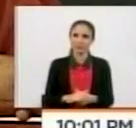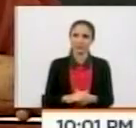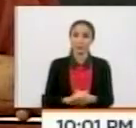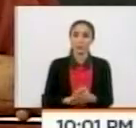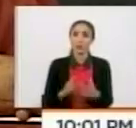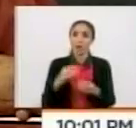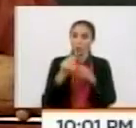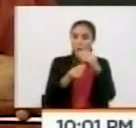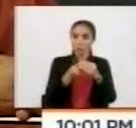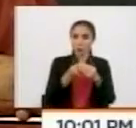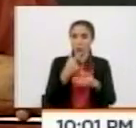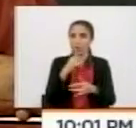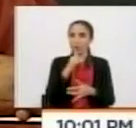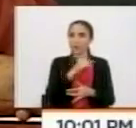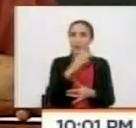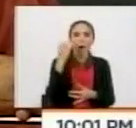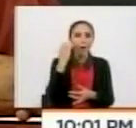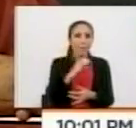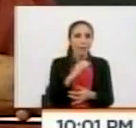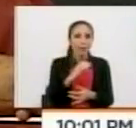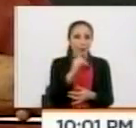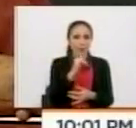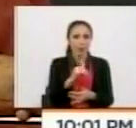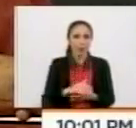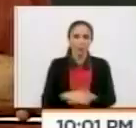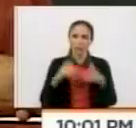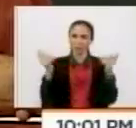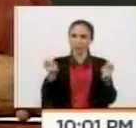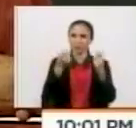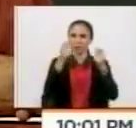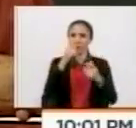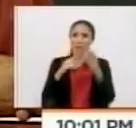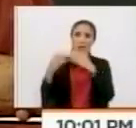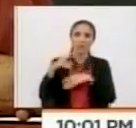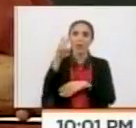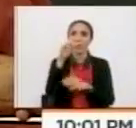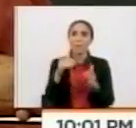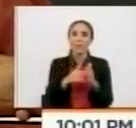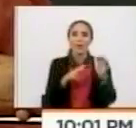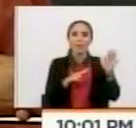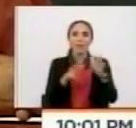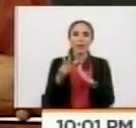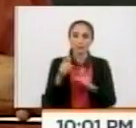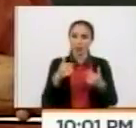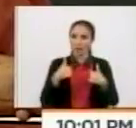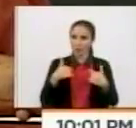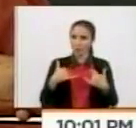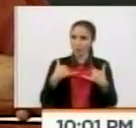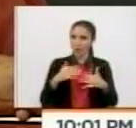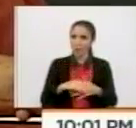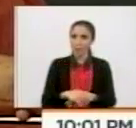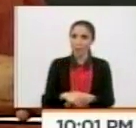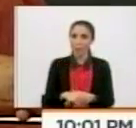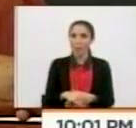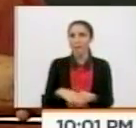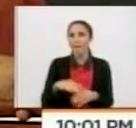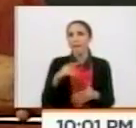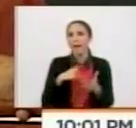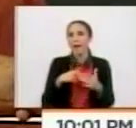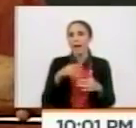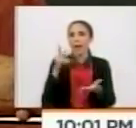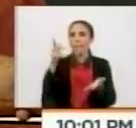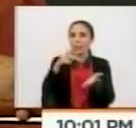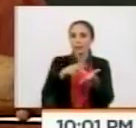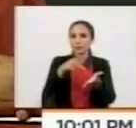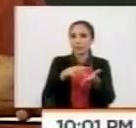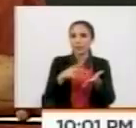Capriles Radón, que pues, eso fue en la campaña electoral del 2013, cuando me tocó a mí ser candidato presidencial por orden del